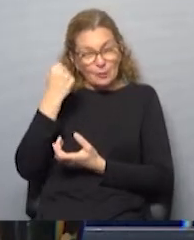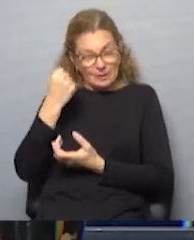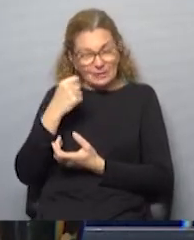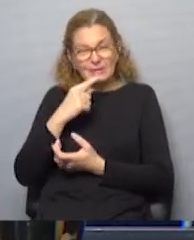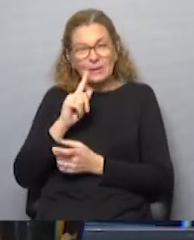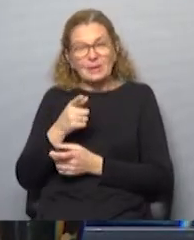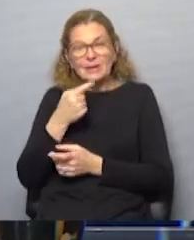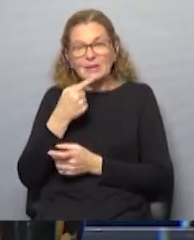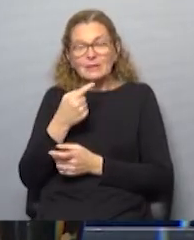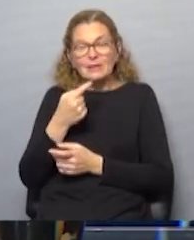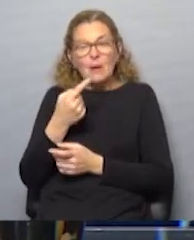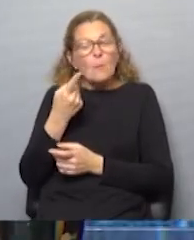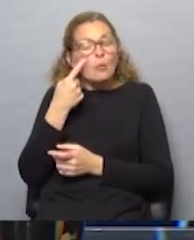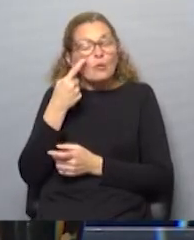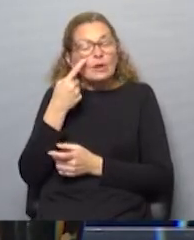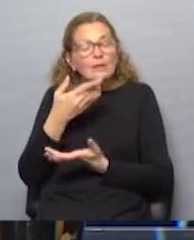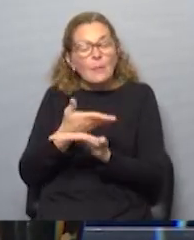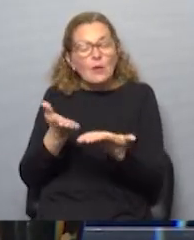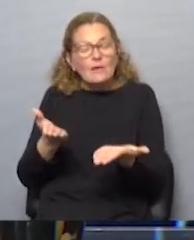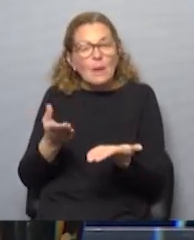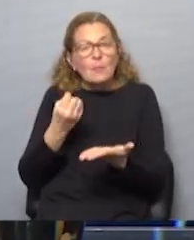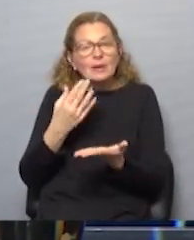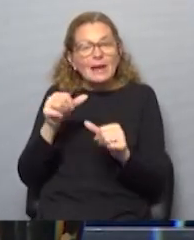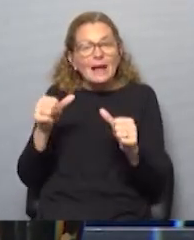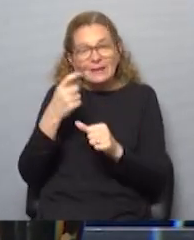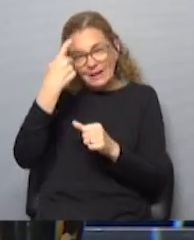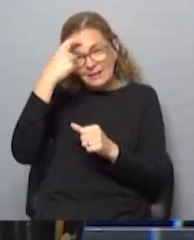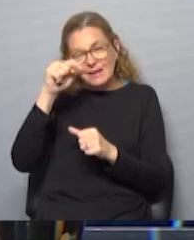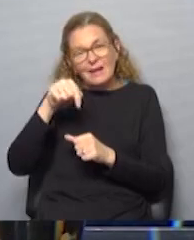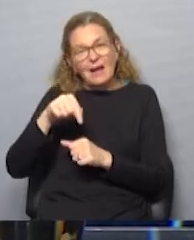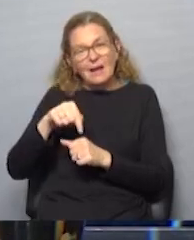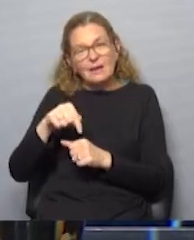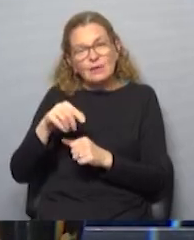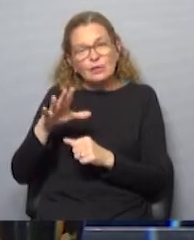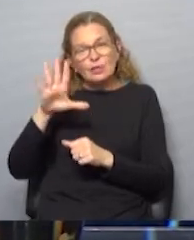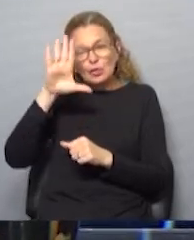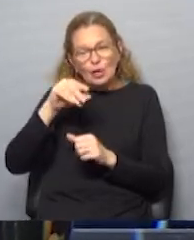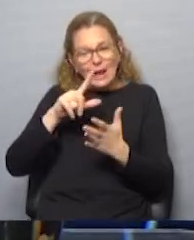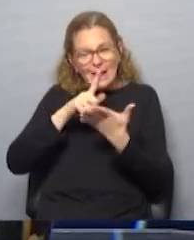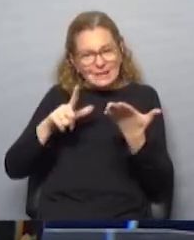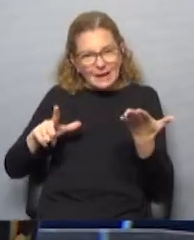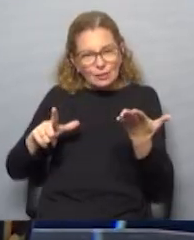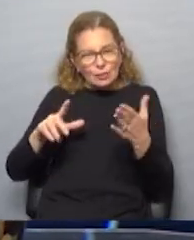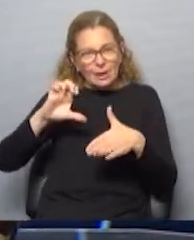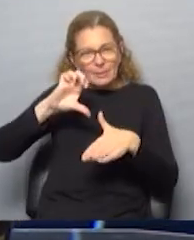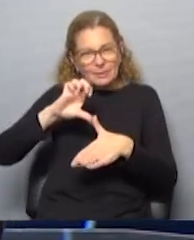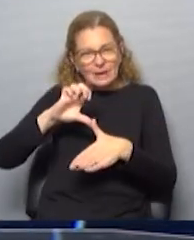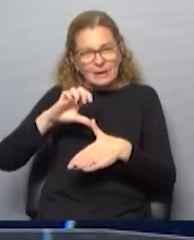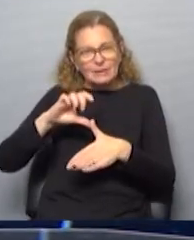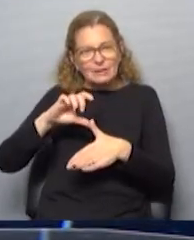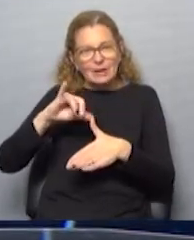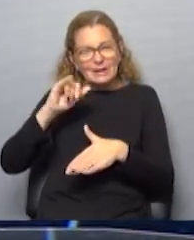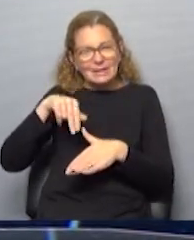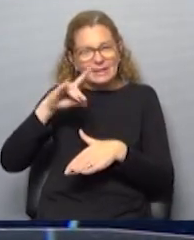producir evidencia respecto a por qué hacer ciencia acá toda la literatura que hay de américa latina' de la india